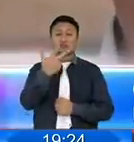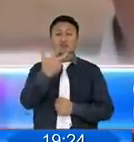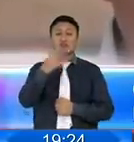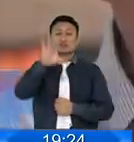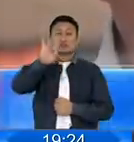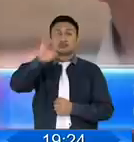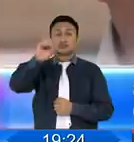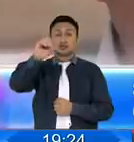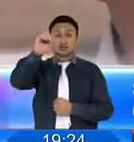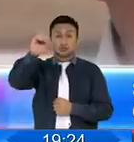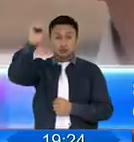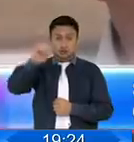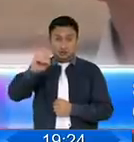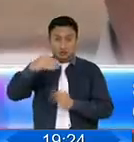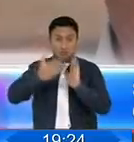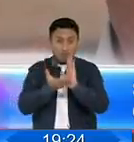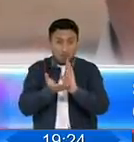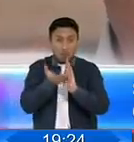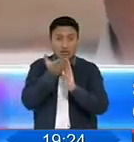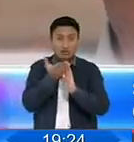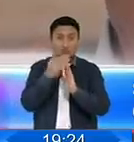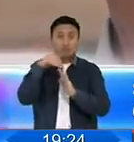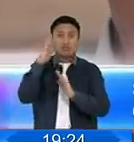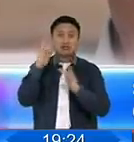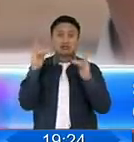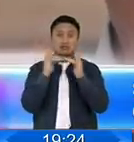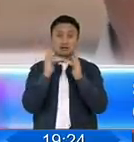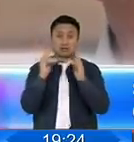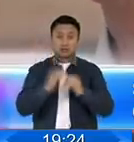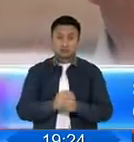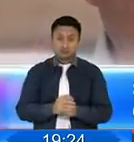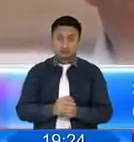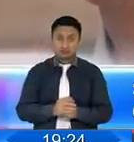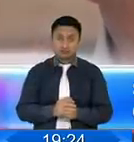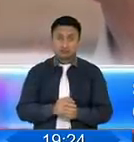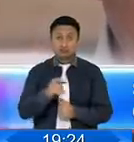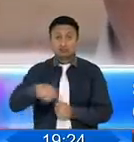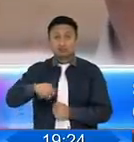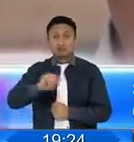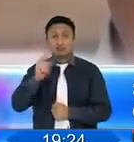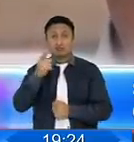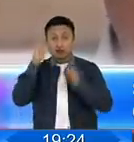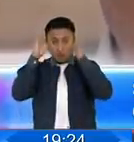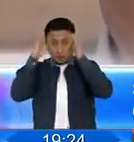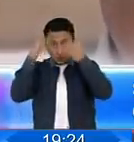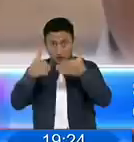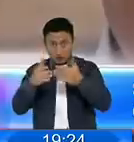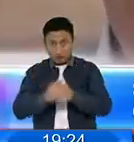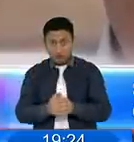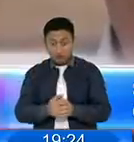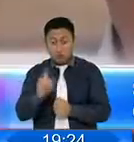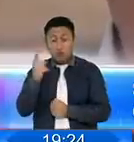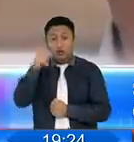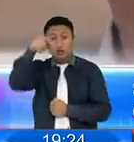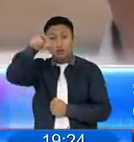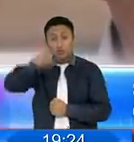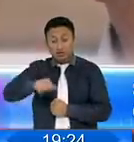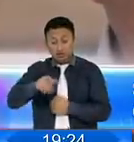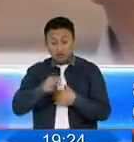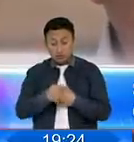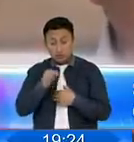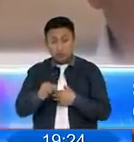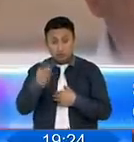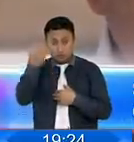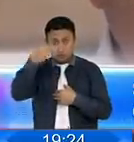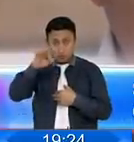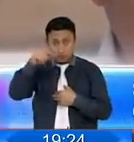380% en el número de camas y en la unidad de cuidados de intensivos críticos, solamente para pacientes COVID-19 en la